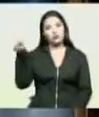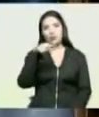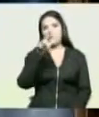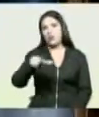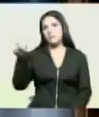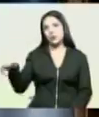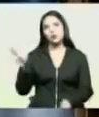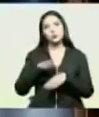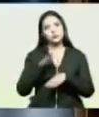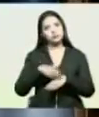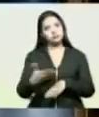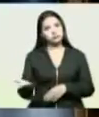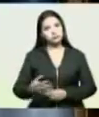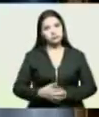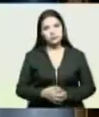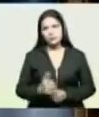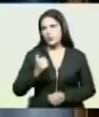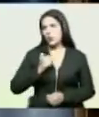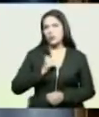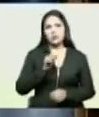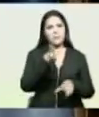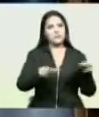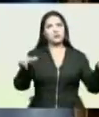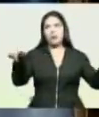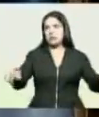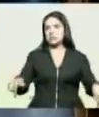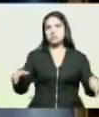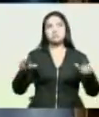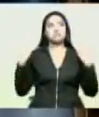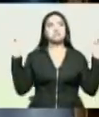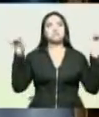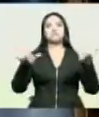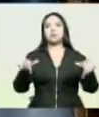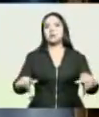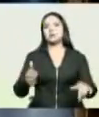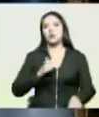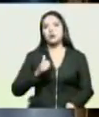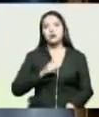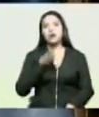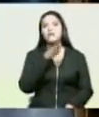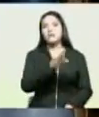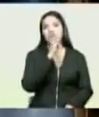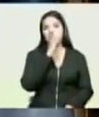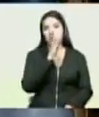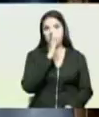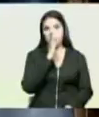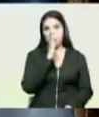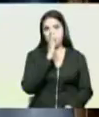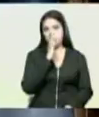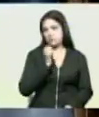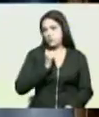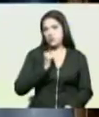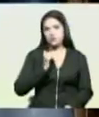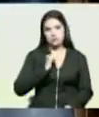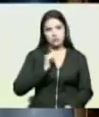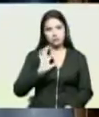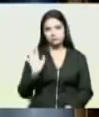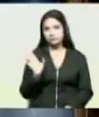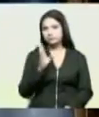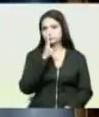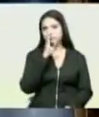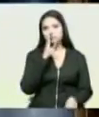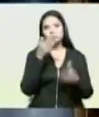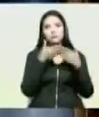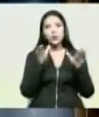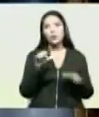como dije, si cualquiera de los que está acá va a cualquier banca pública